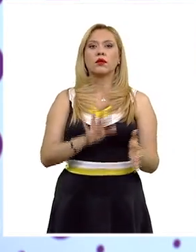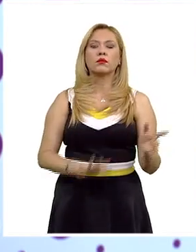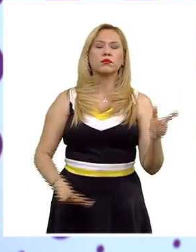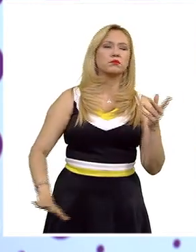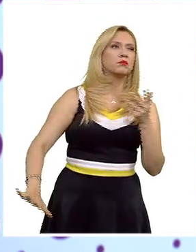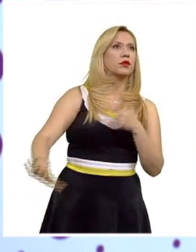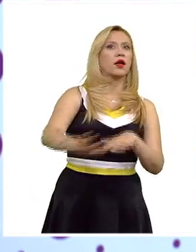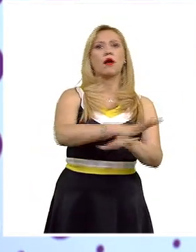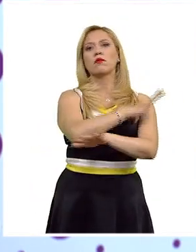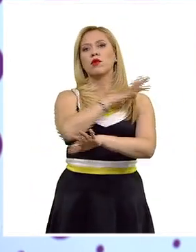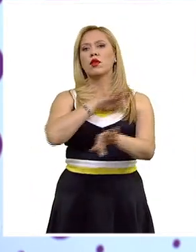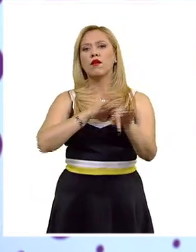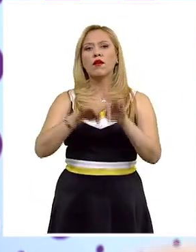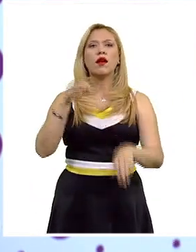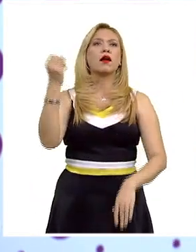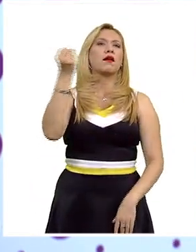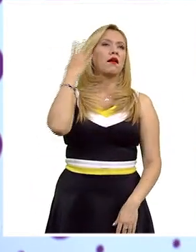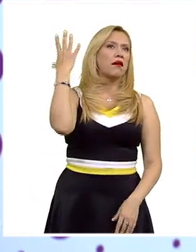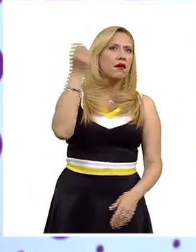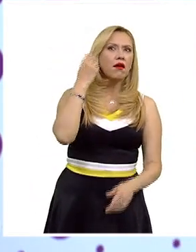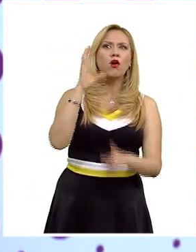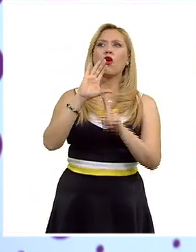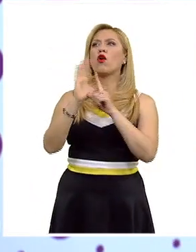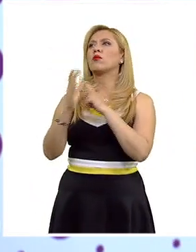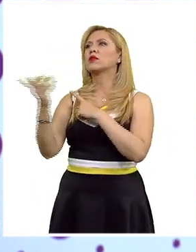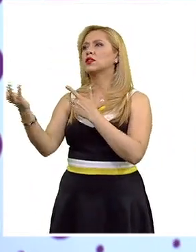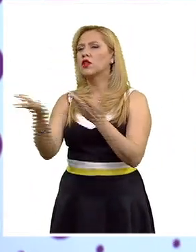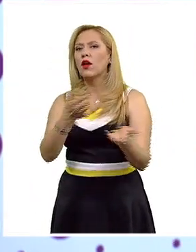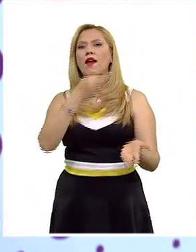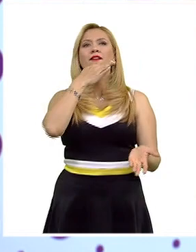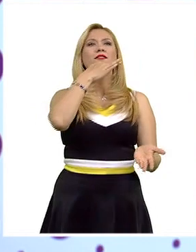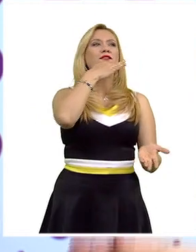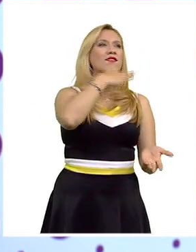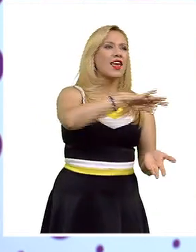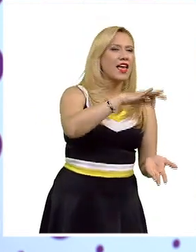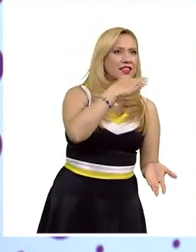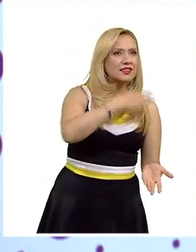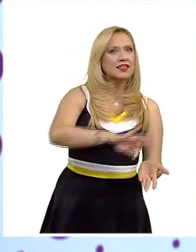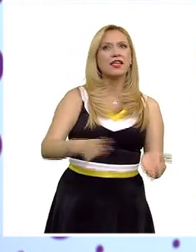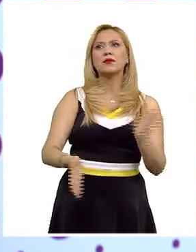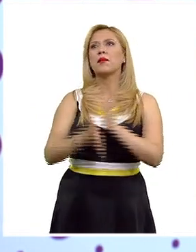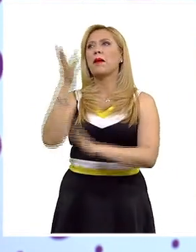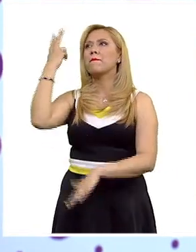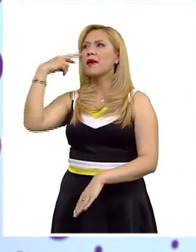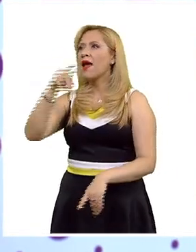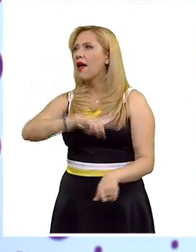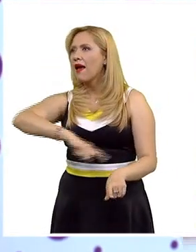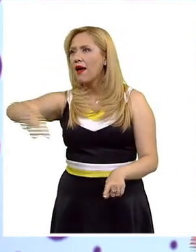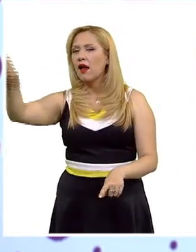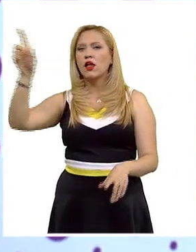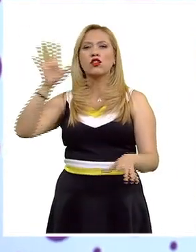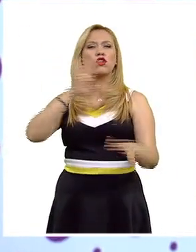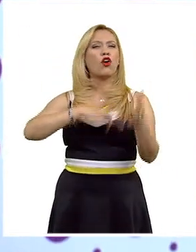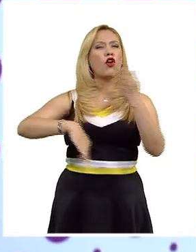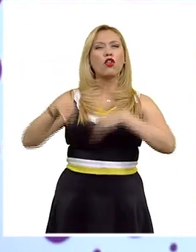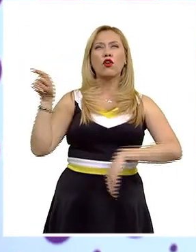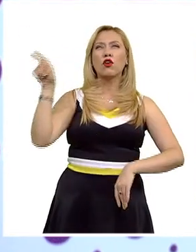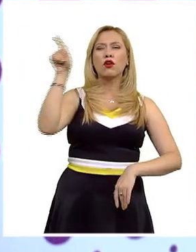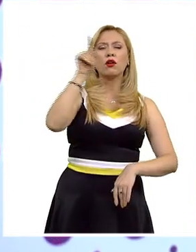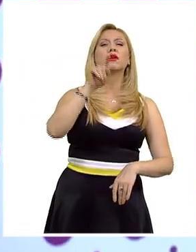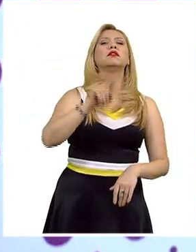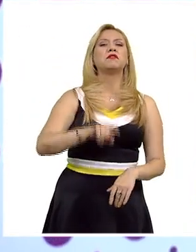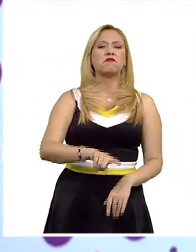laboral. Convenciones, comisiones, fiestas de las empresas, fiestas de las instituciones, en todos esos lugares